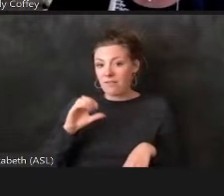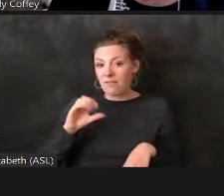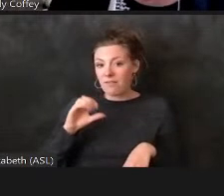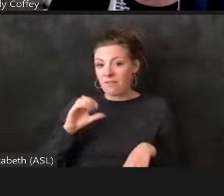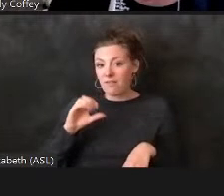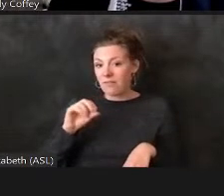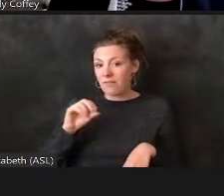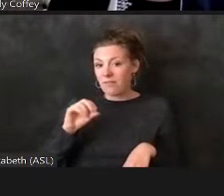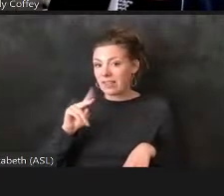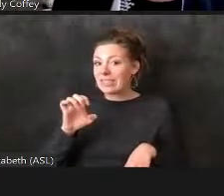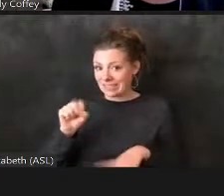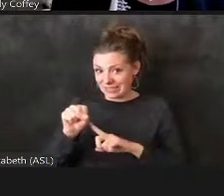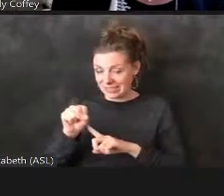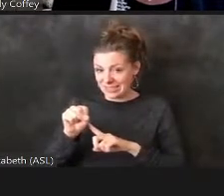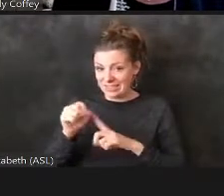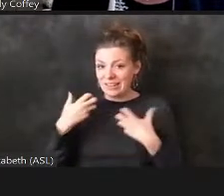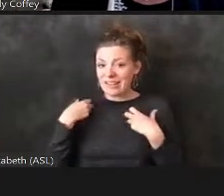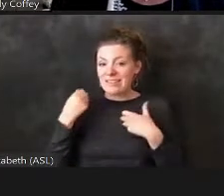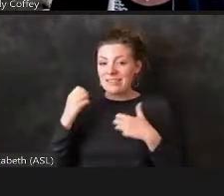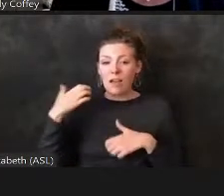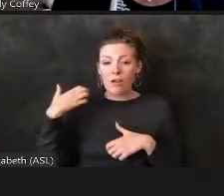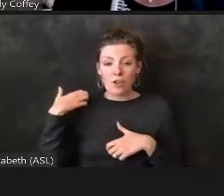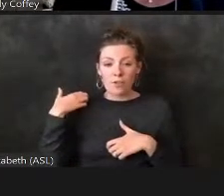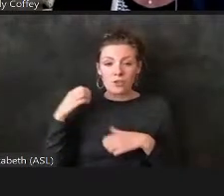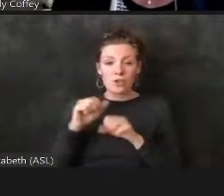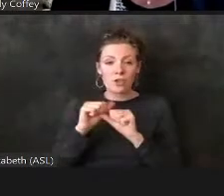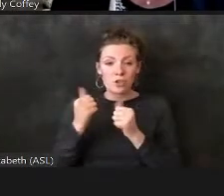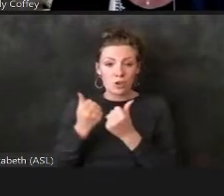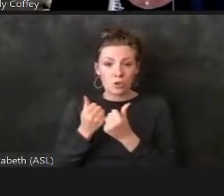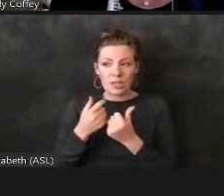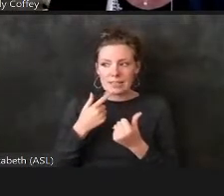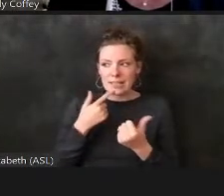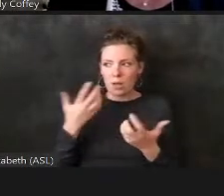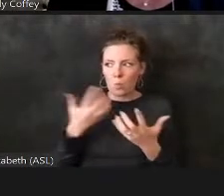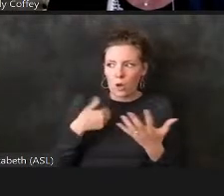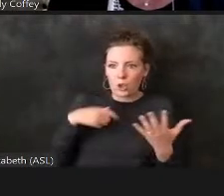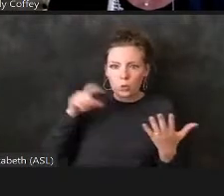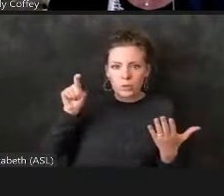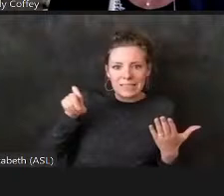forma que lo van a hacer para traer las vacunas.